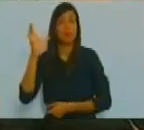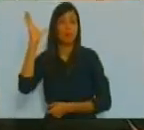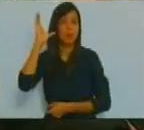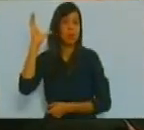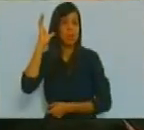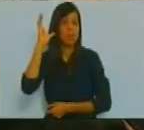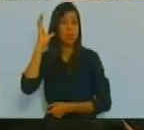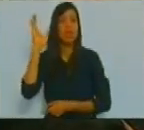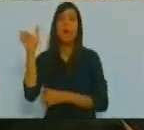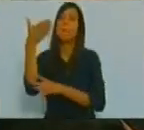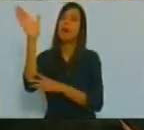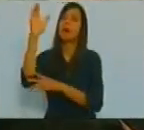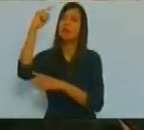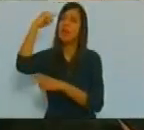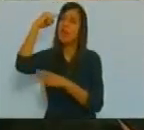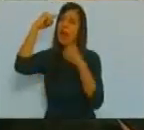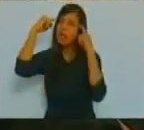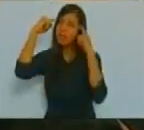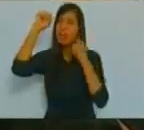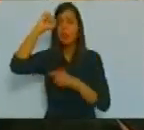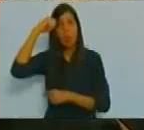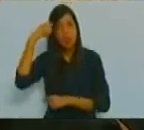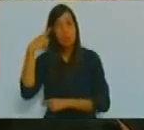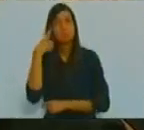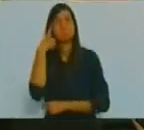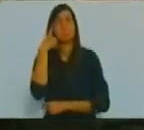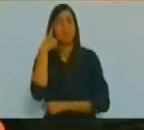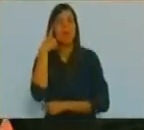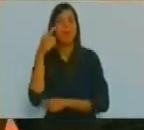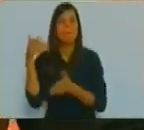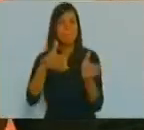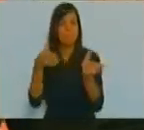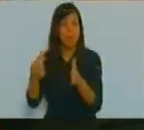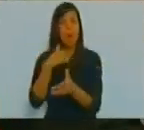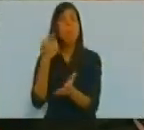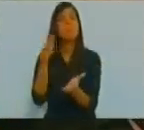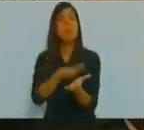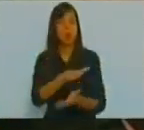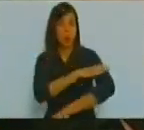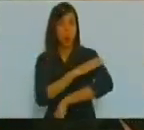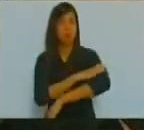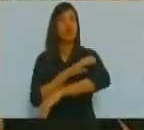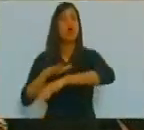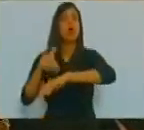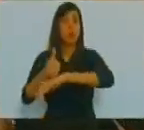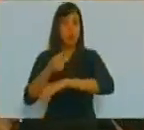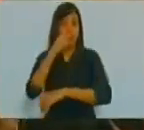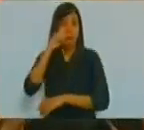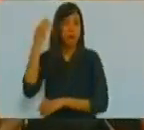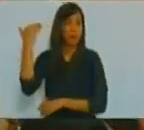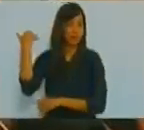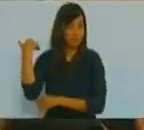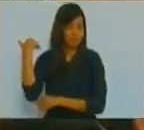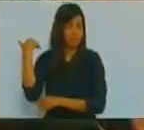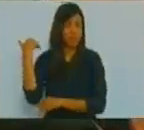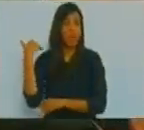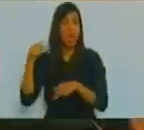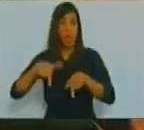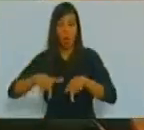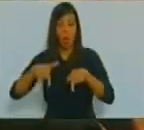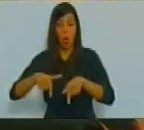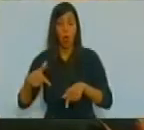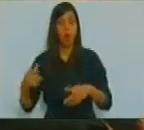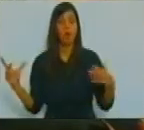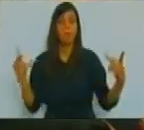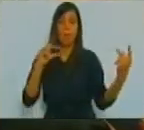nuestras banderas de lucha por eso es tan importante lo que hoy está ocurriendo a cada ciudadana presidente